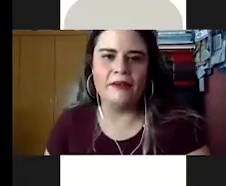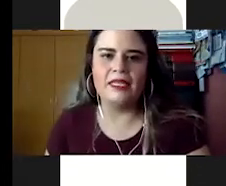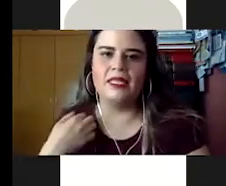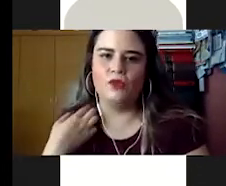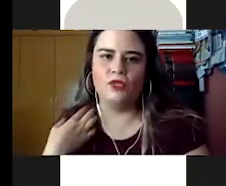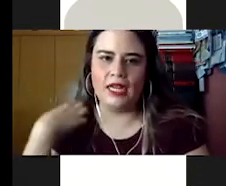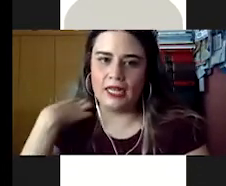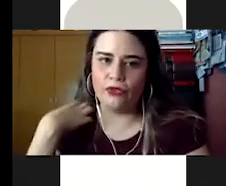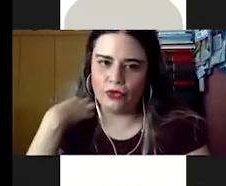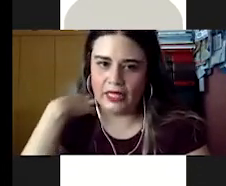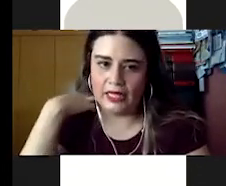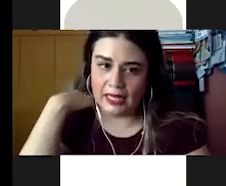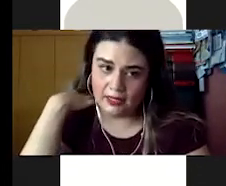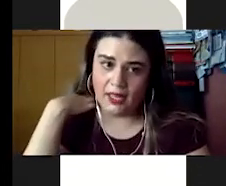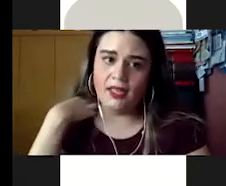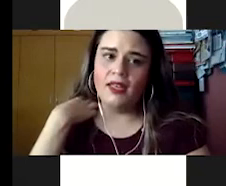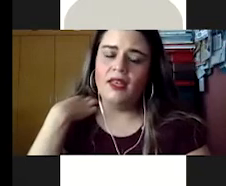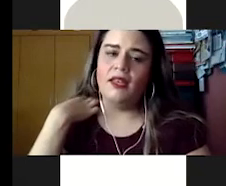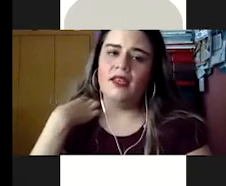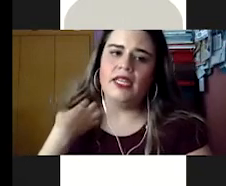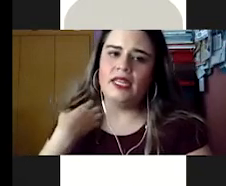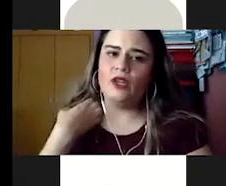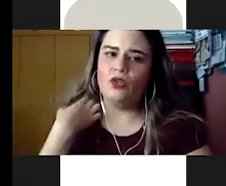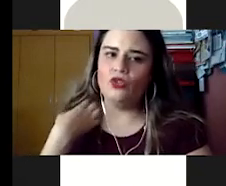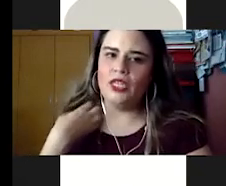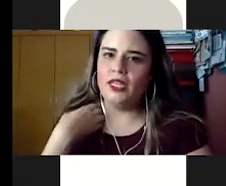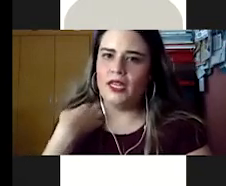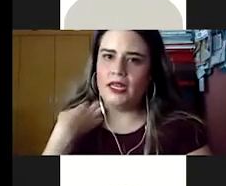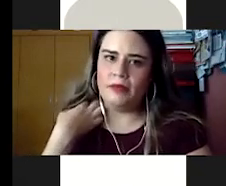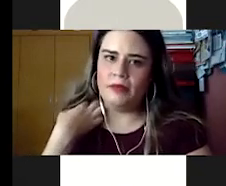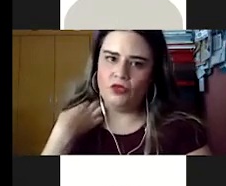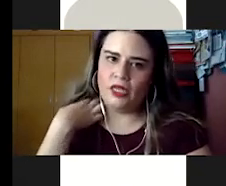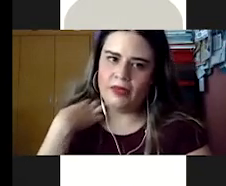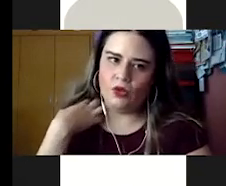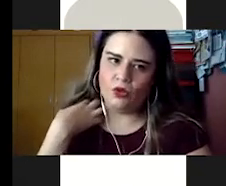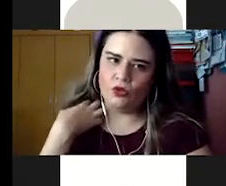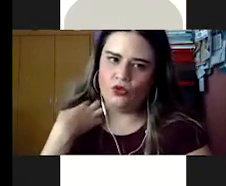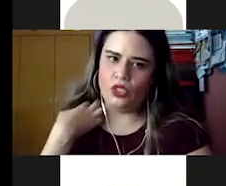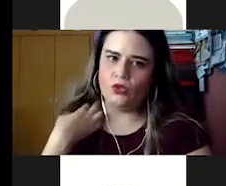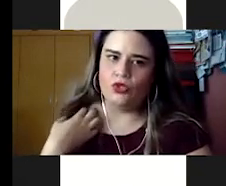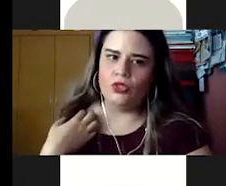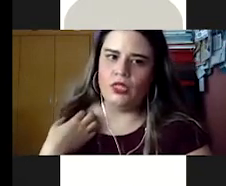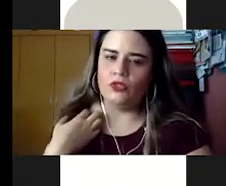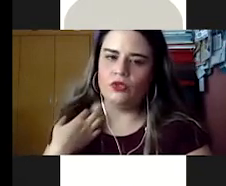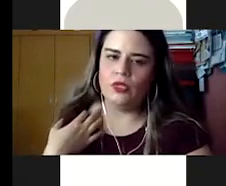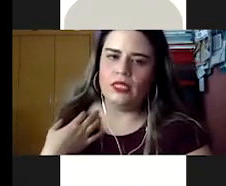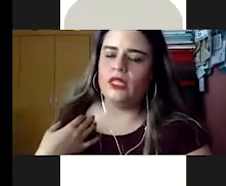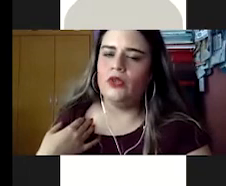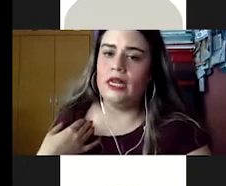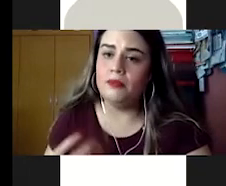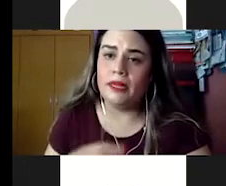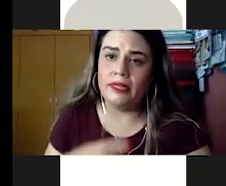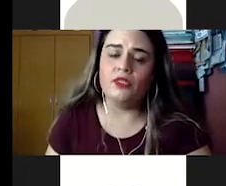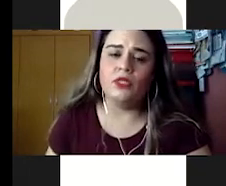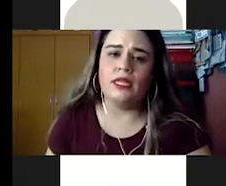a veces es luz de la calle, oscuridad de la casa, se le reconoce, al menos a nivel ONU, su inclusión en las consultas